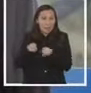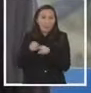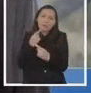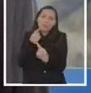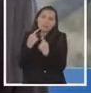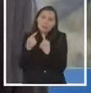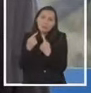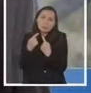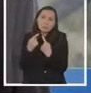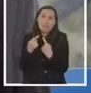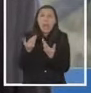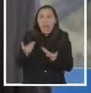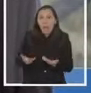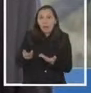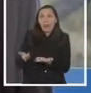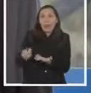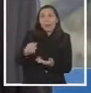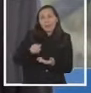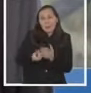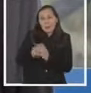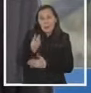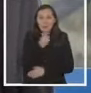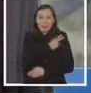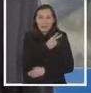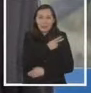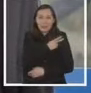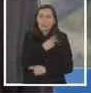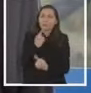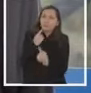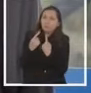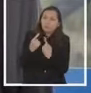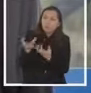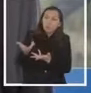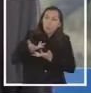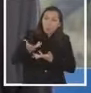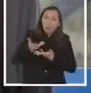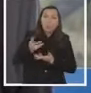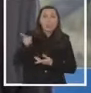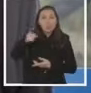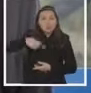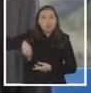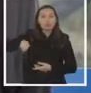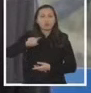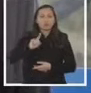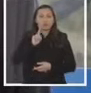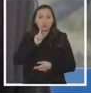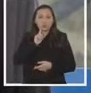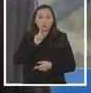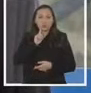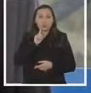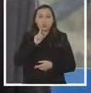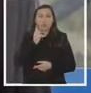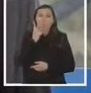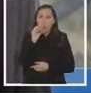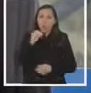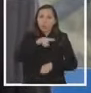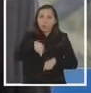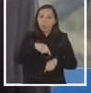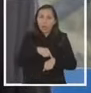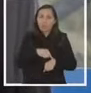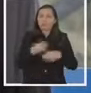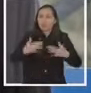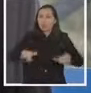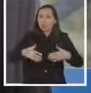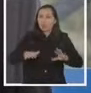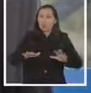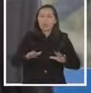hermano, que ahora es mi empleador, y él me contó que ellos están tomando las 40 horas, que ellos